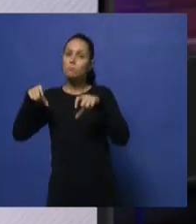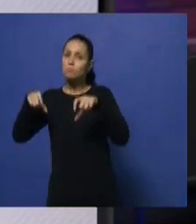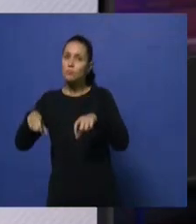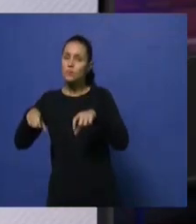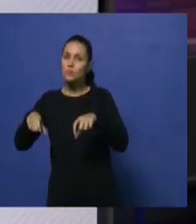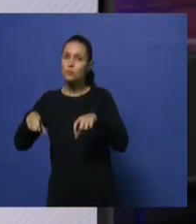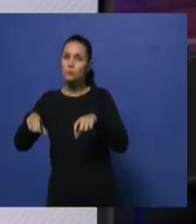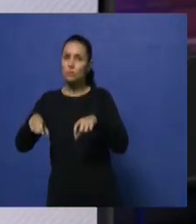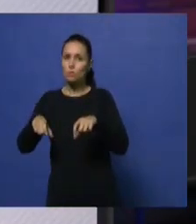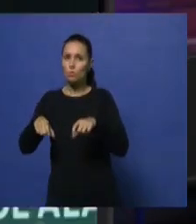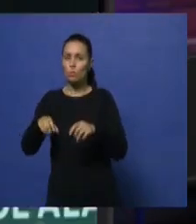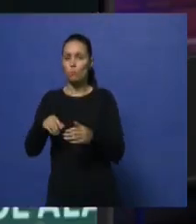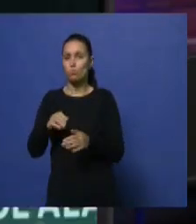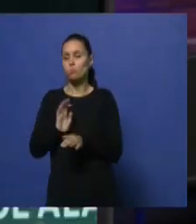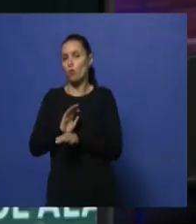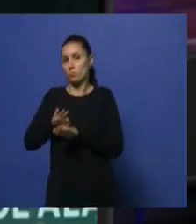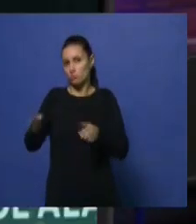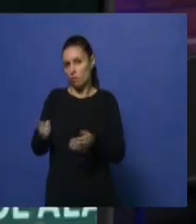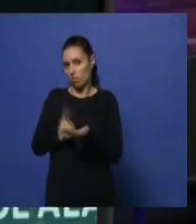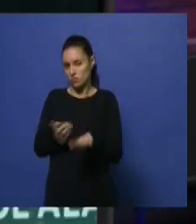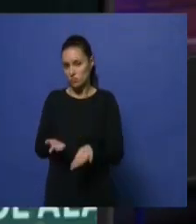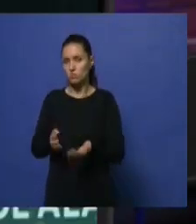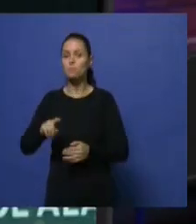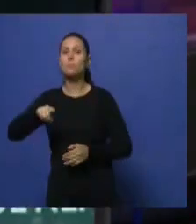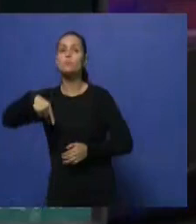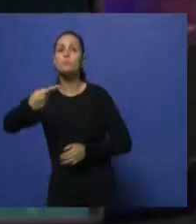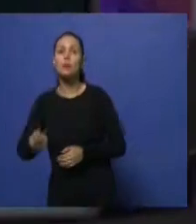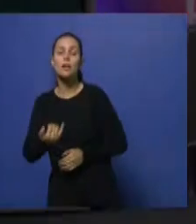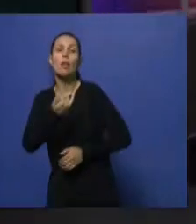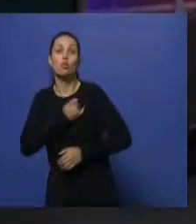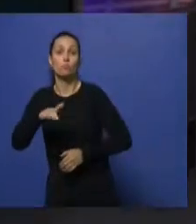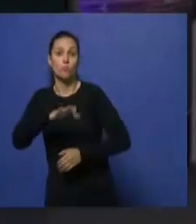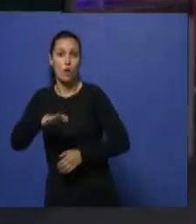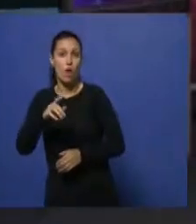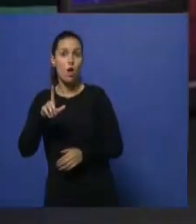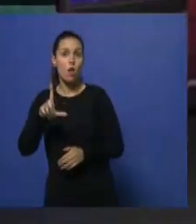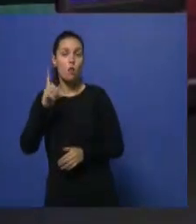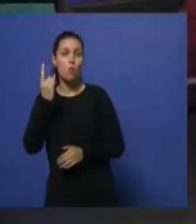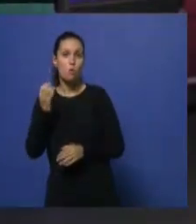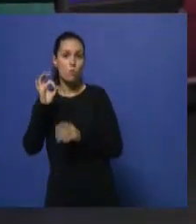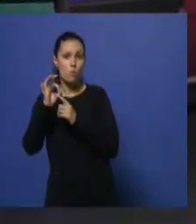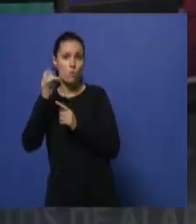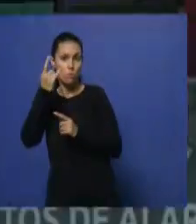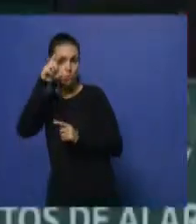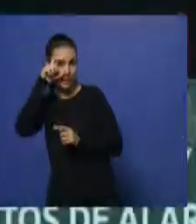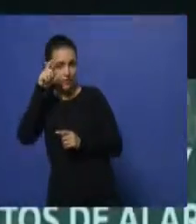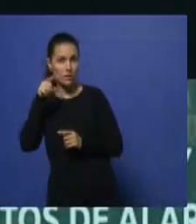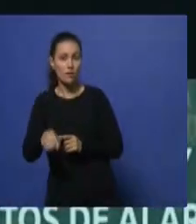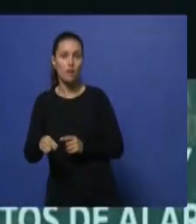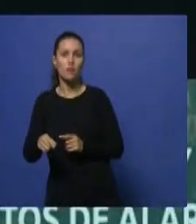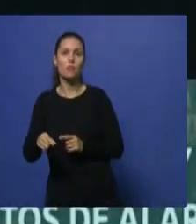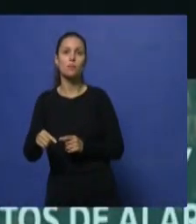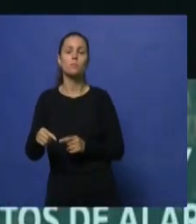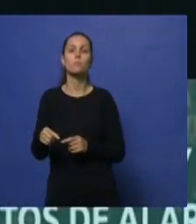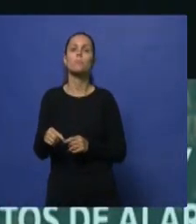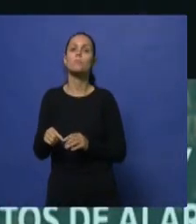escritorio mañana en paraguay en luque van a definir los dos presidentes de los clubes con el titular de la conmebol esto que vamos a